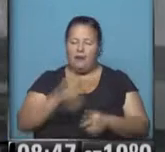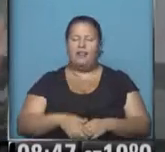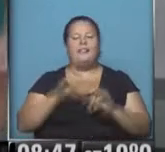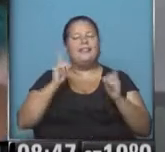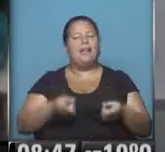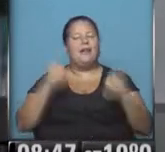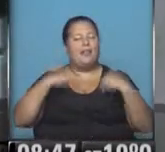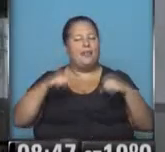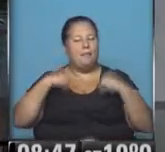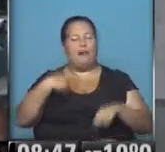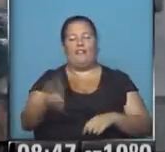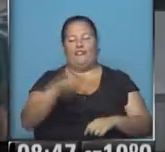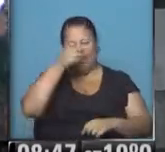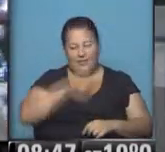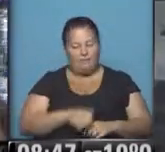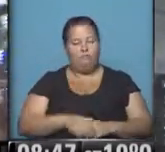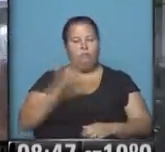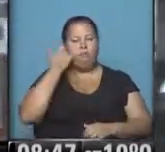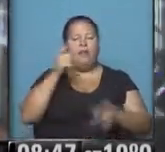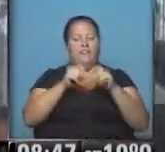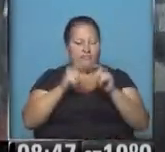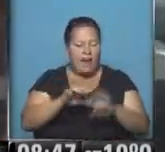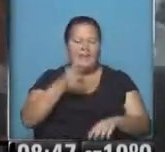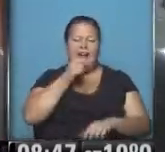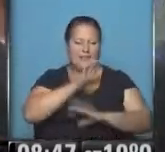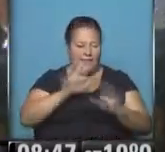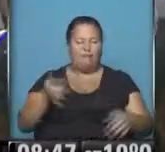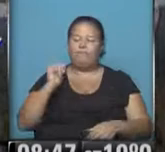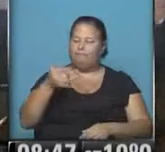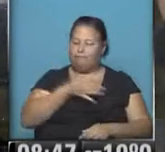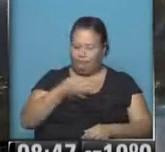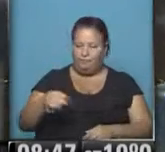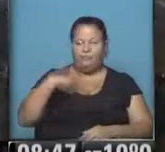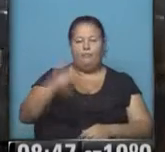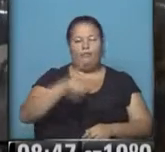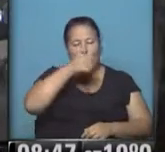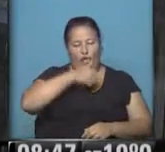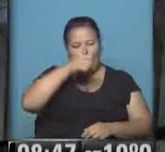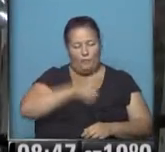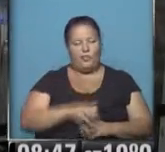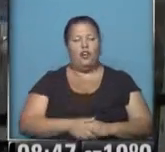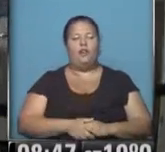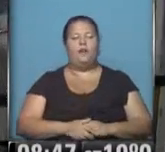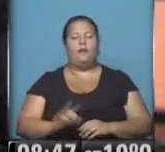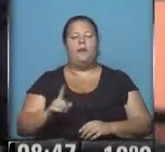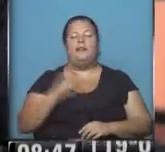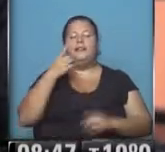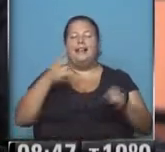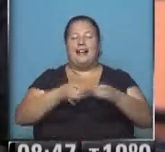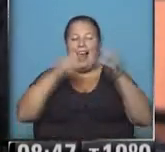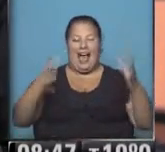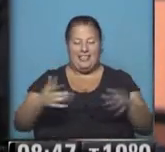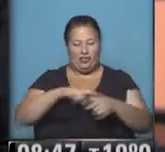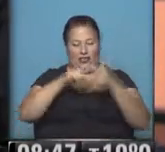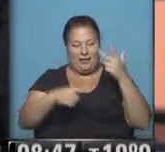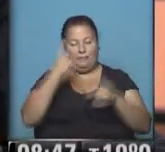Ramón, también deportivo viene el fin de semana, ya tenemos fecha y ya tenemos árbitro. Exactamente, el próximo domingo vamos a vivir el primero de los tres superclásicos,